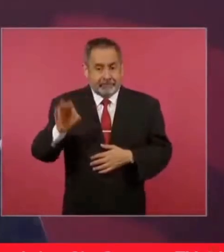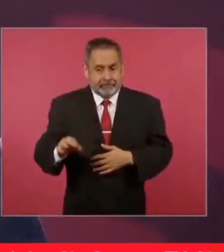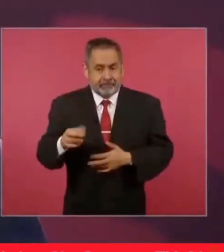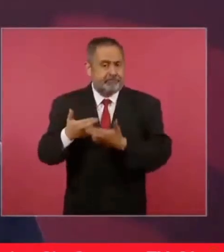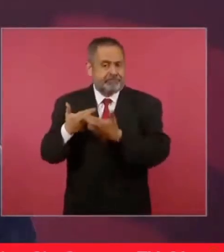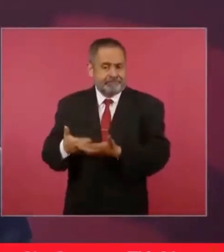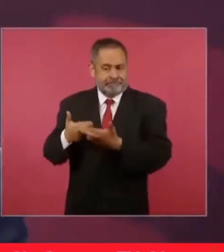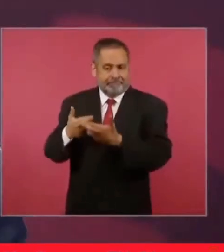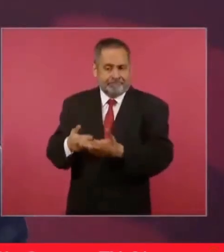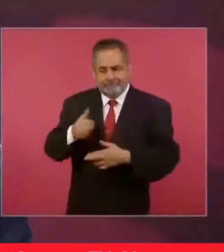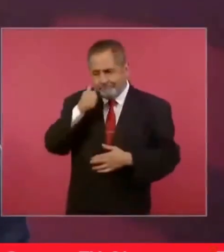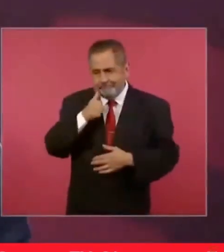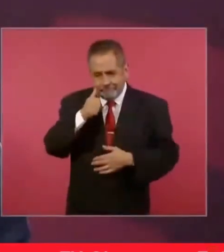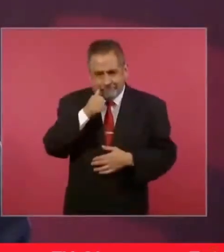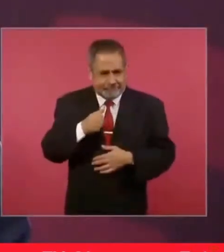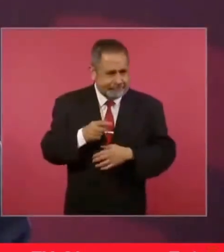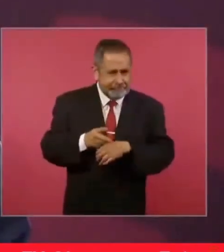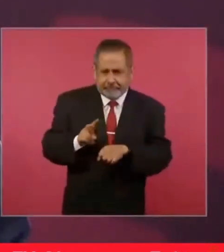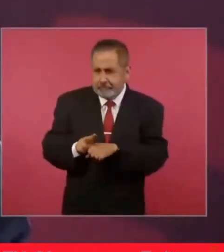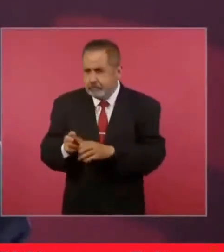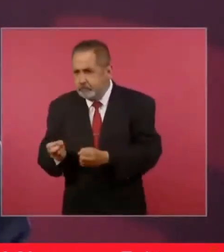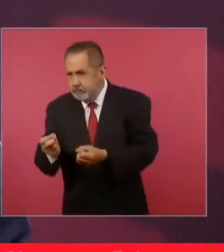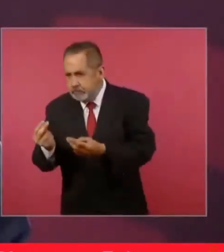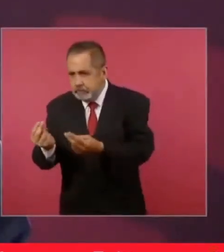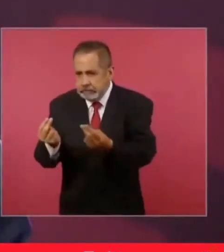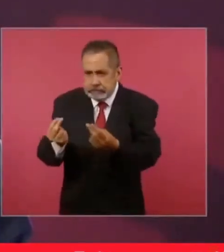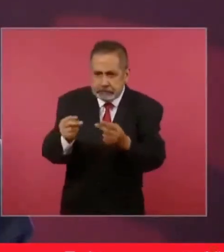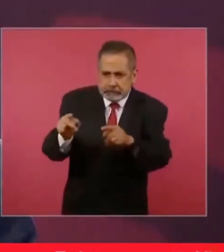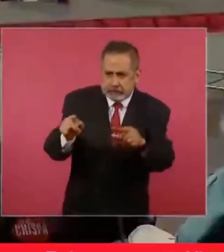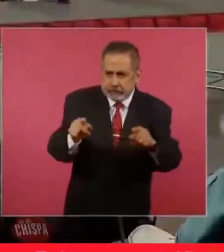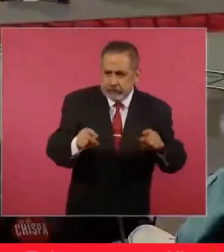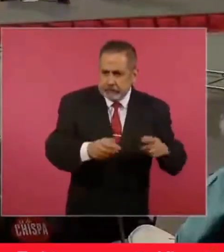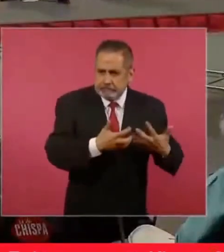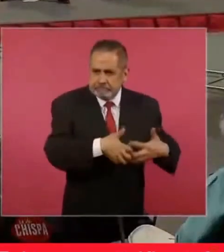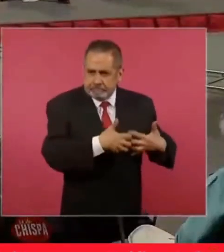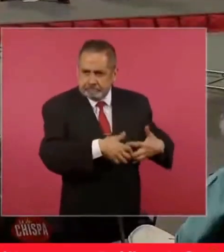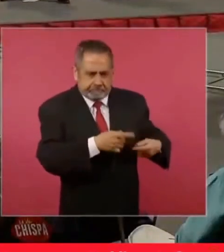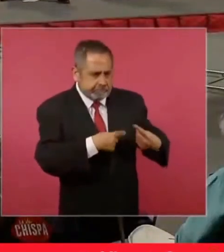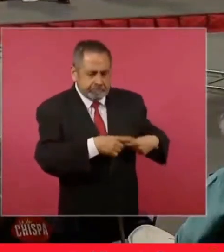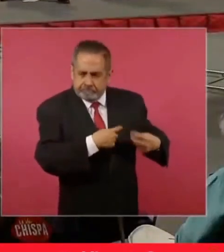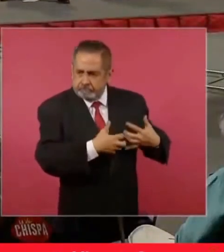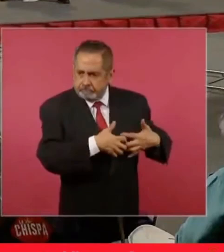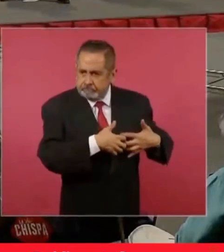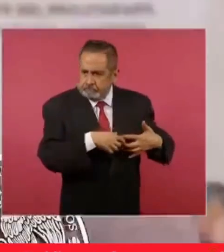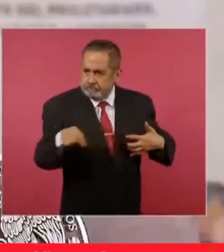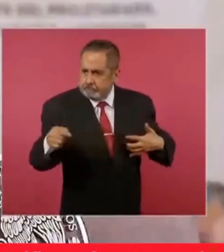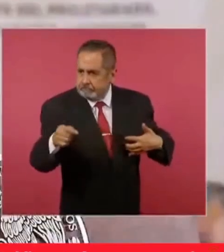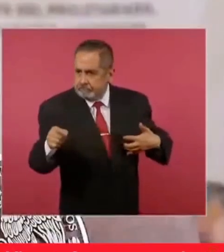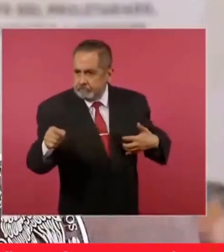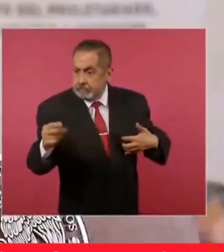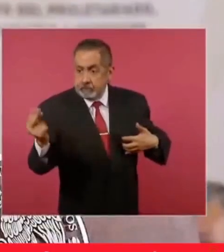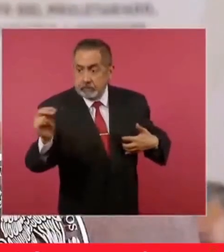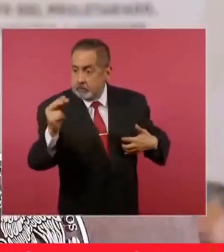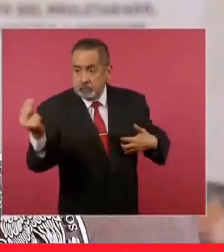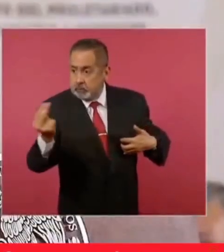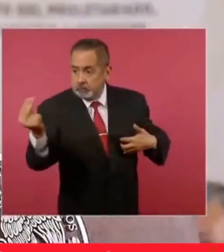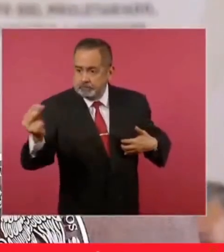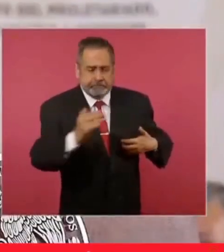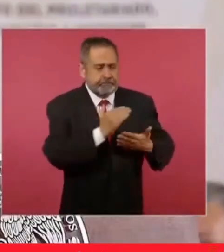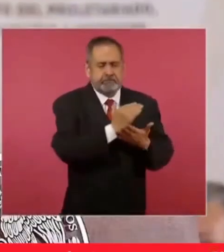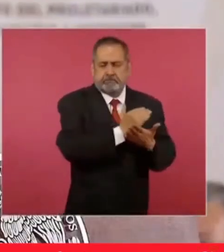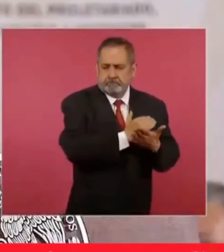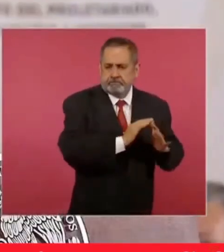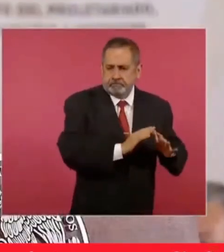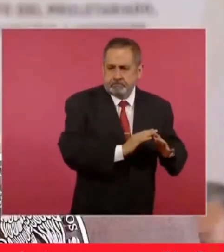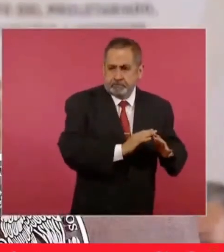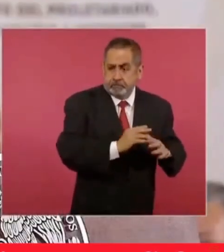decir, estamos haciendo el balance exacto de lo que se está consumiendo y tenemos una reserva del